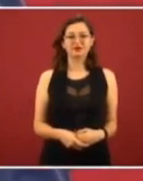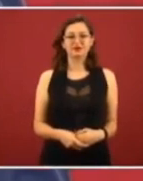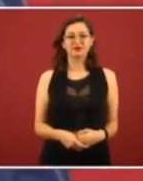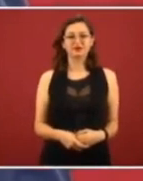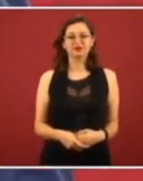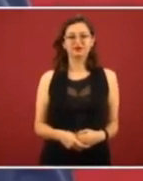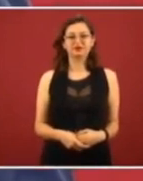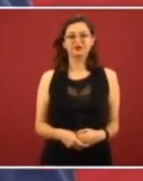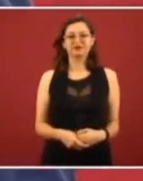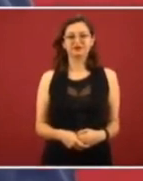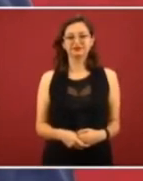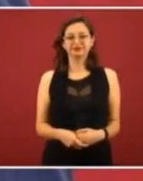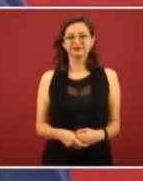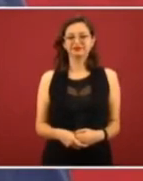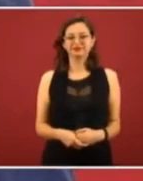que